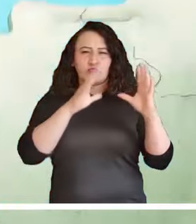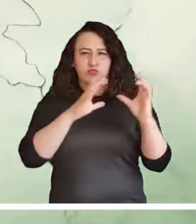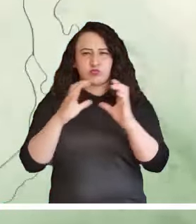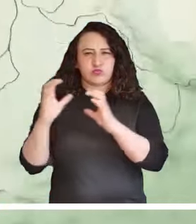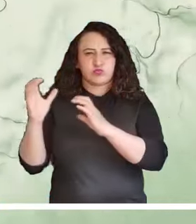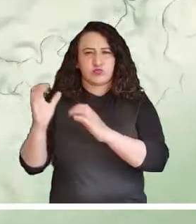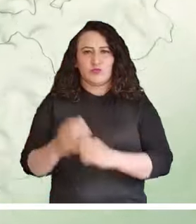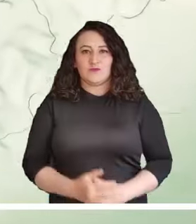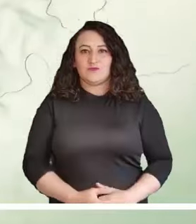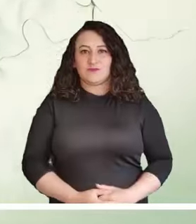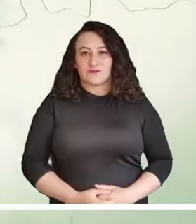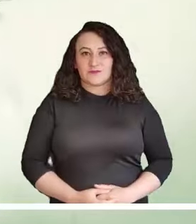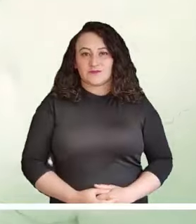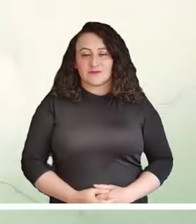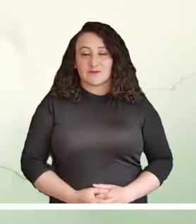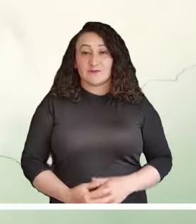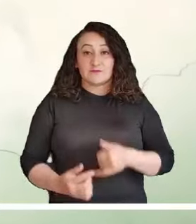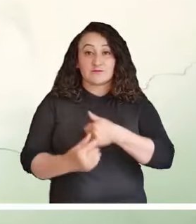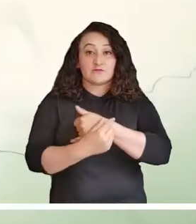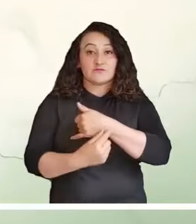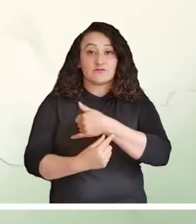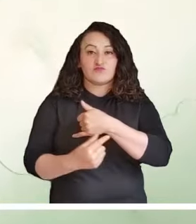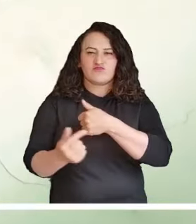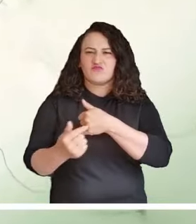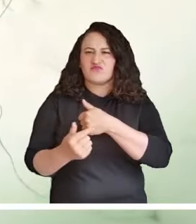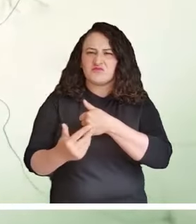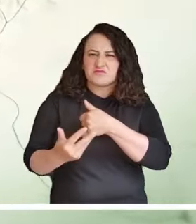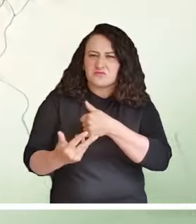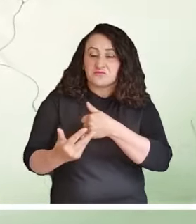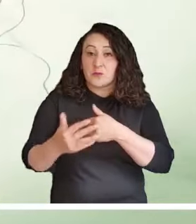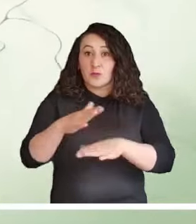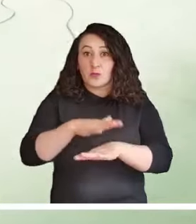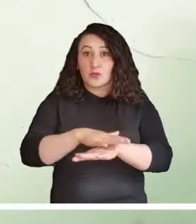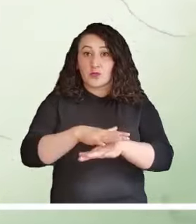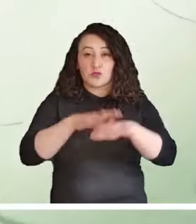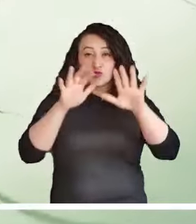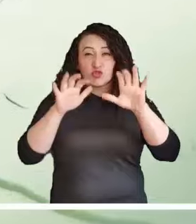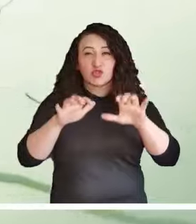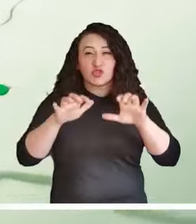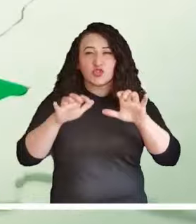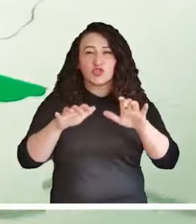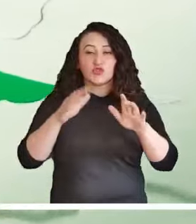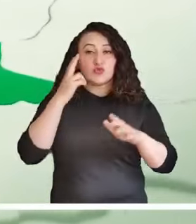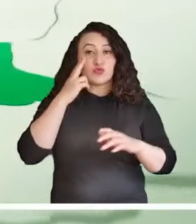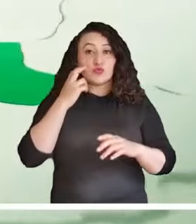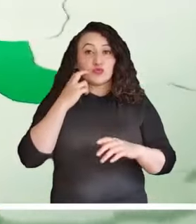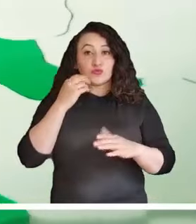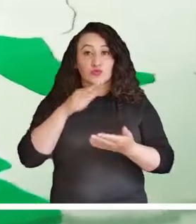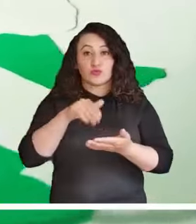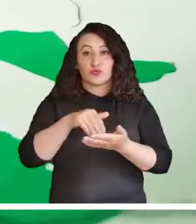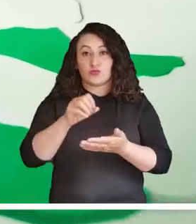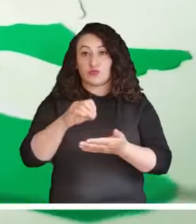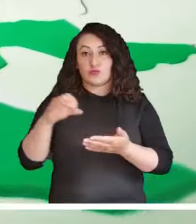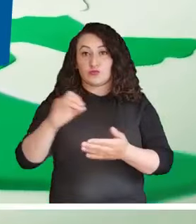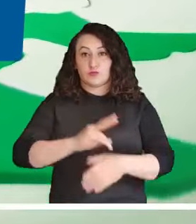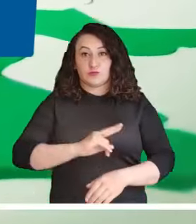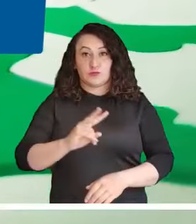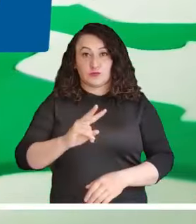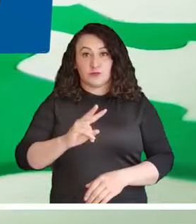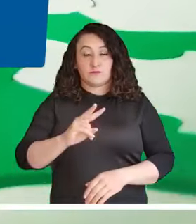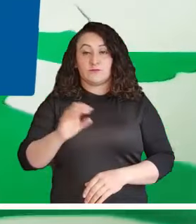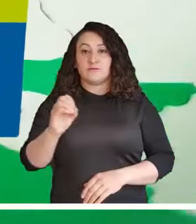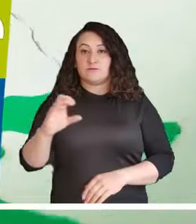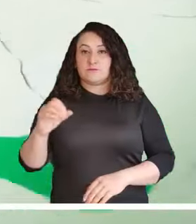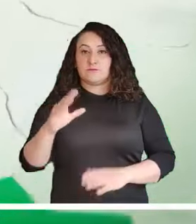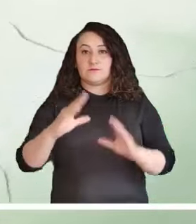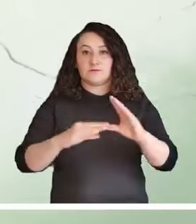semicubiertas. En el Pacífico nos preparamos para una tarde lluviosa en Chocó, centro y occidente de Valle del Cauca y occidente